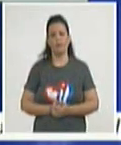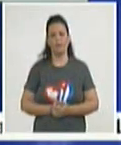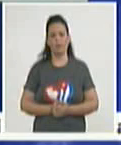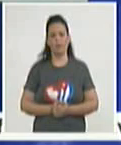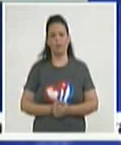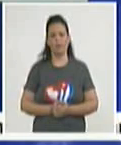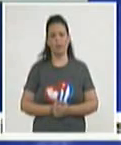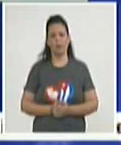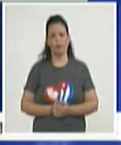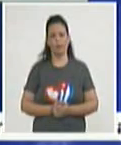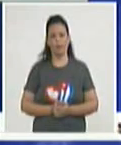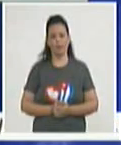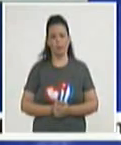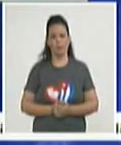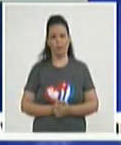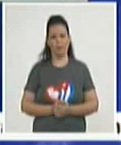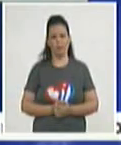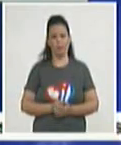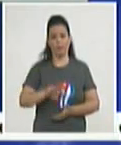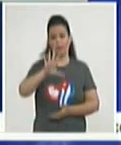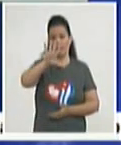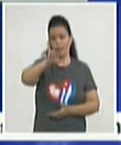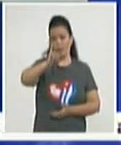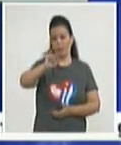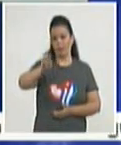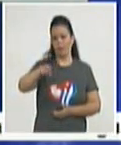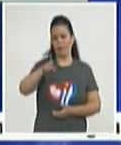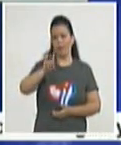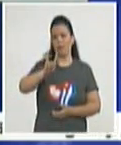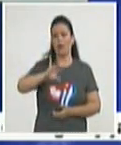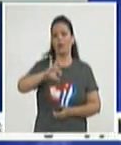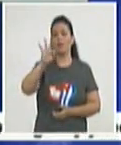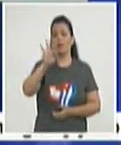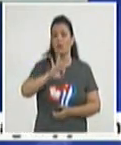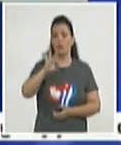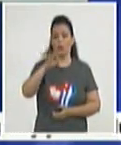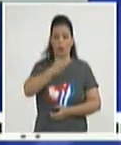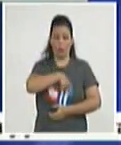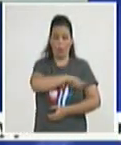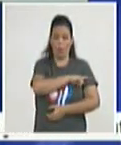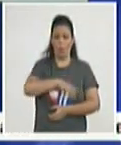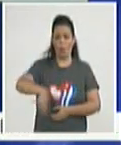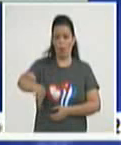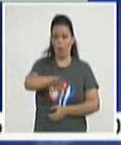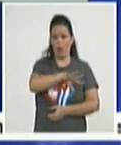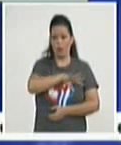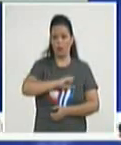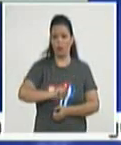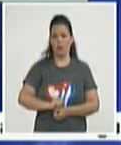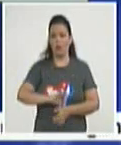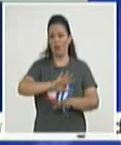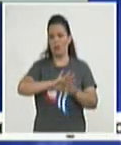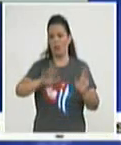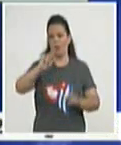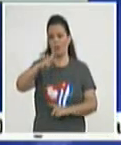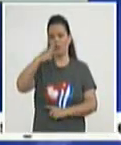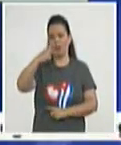vacunas. El 56,9% de la población con una segunda